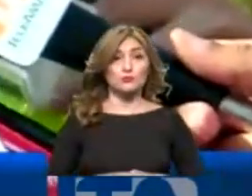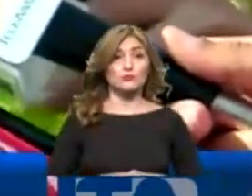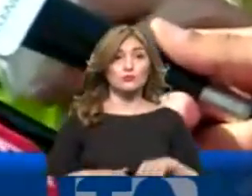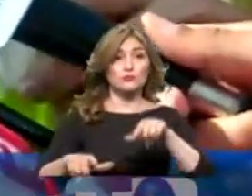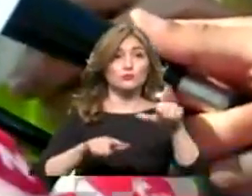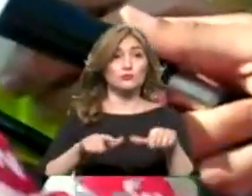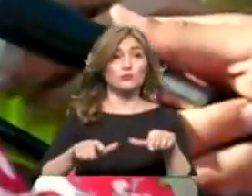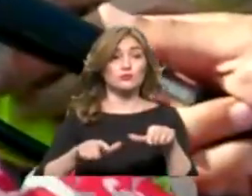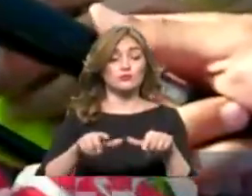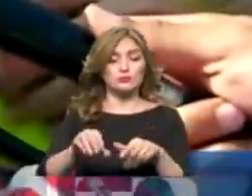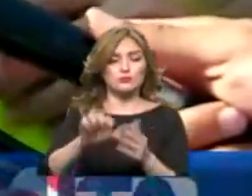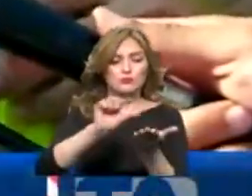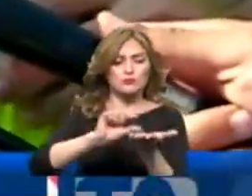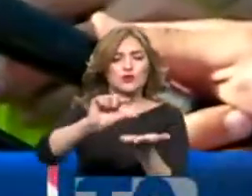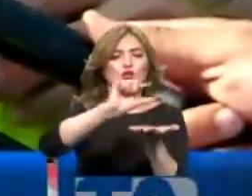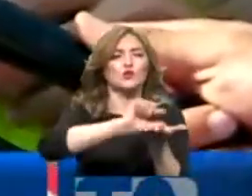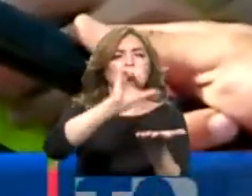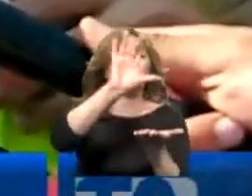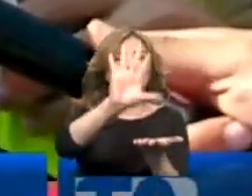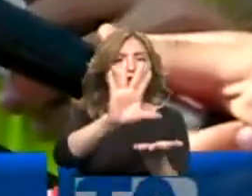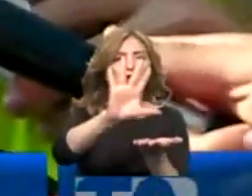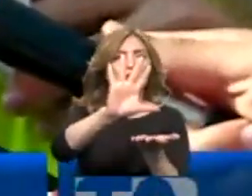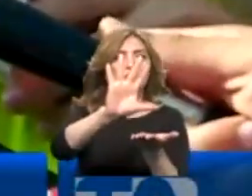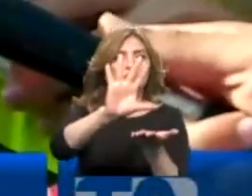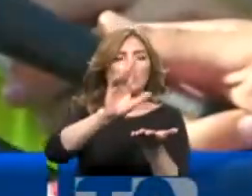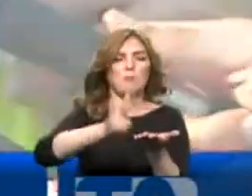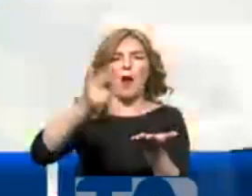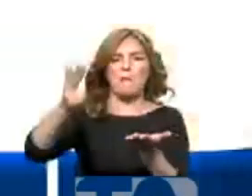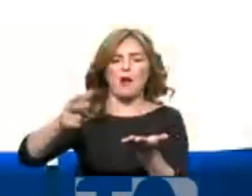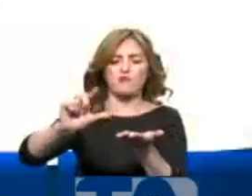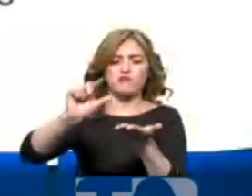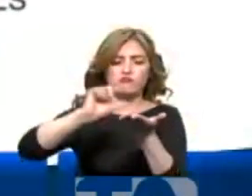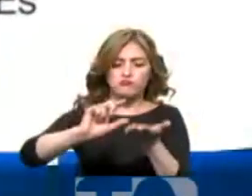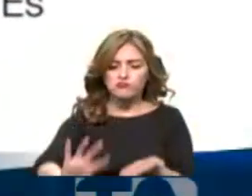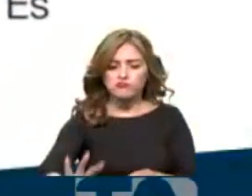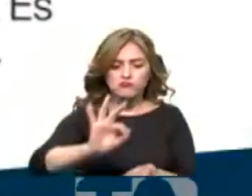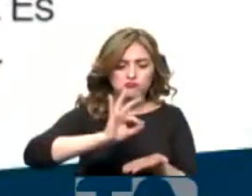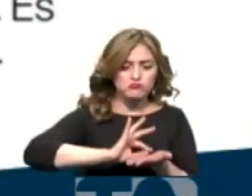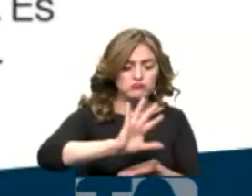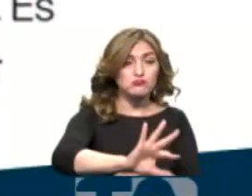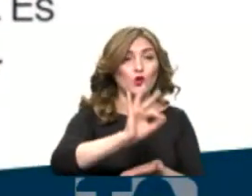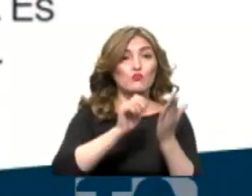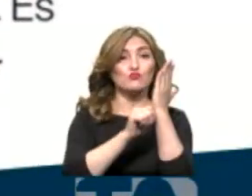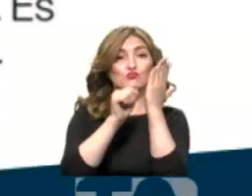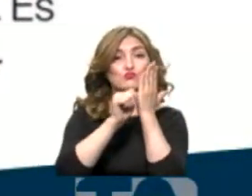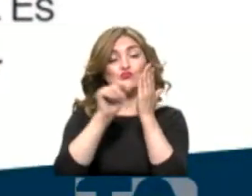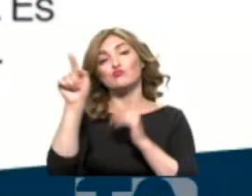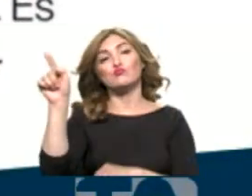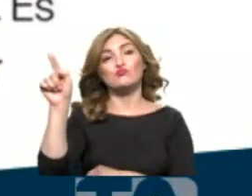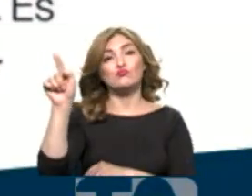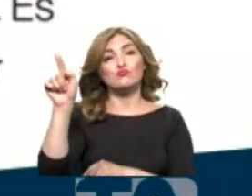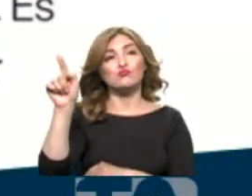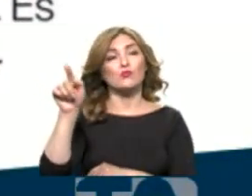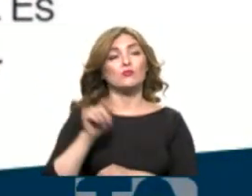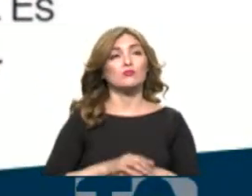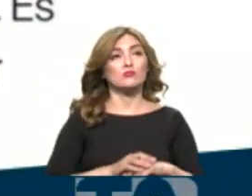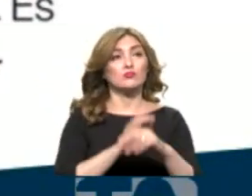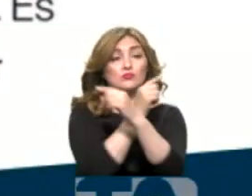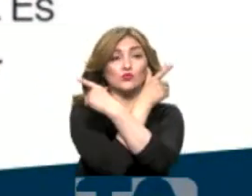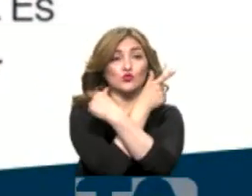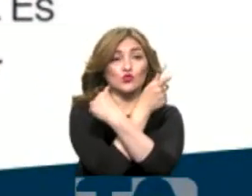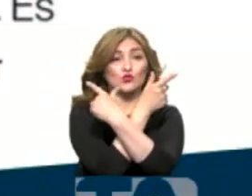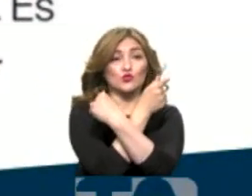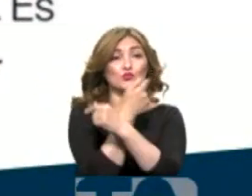lugar levantados 5 indicios balísticos, que son vainas percutidas. Por su parte, la ministra María Paula Romo expresó a través de su cuenta de